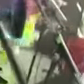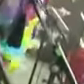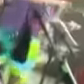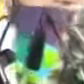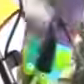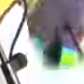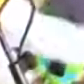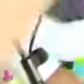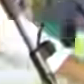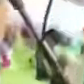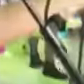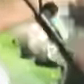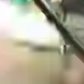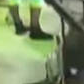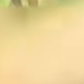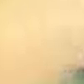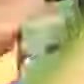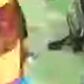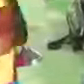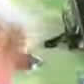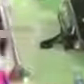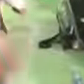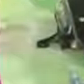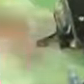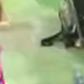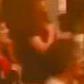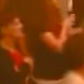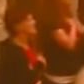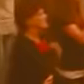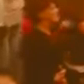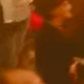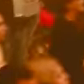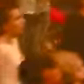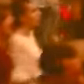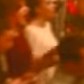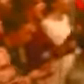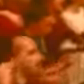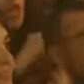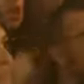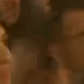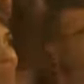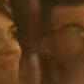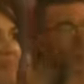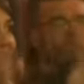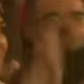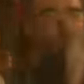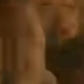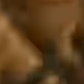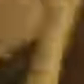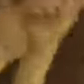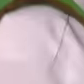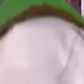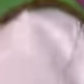los diablos locos te vienen cantando. Pongo en los ensayos alma y corazón para dar al pueblo siempre